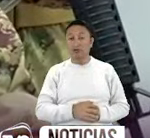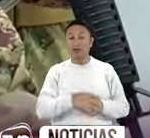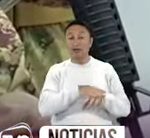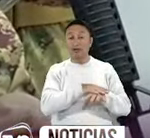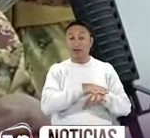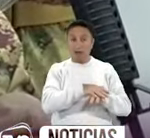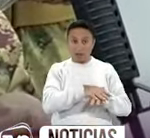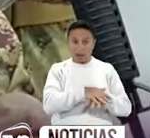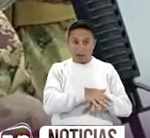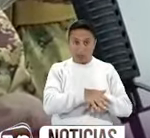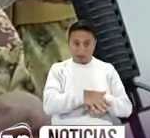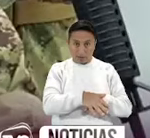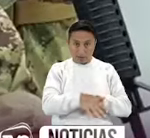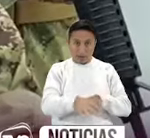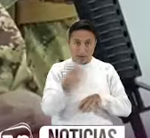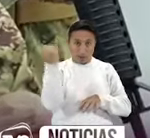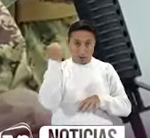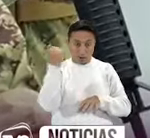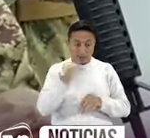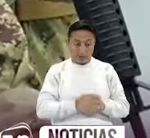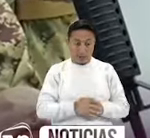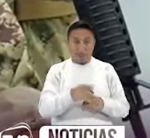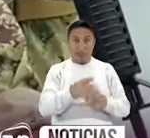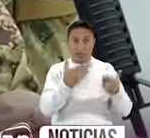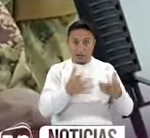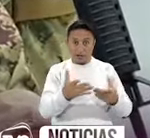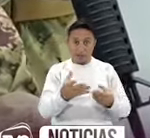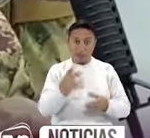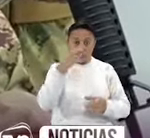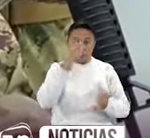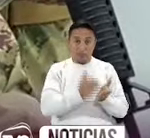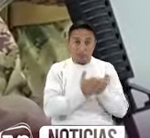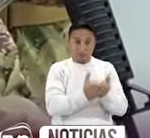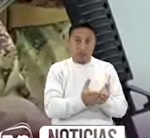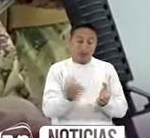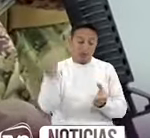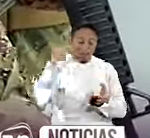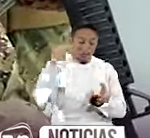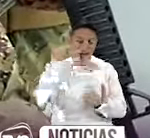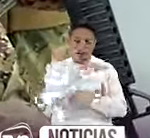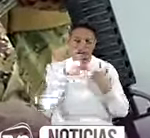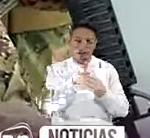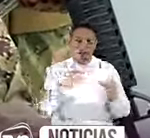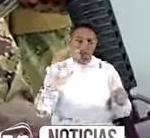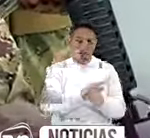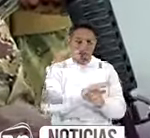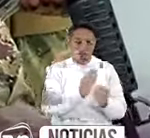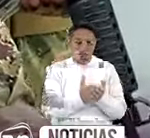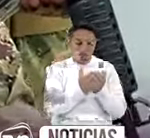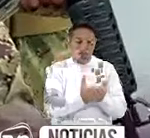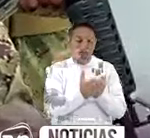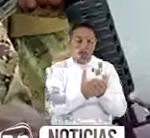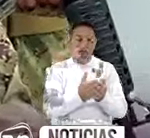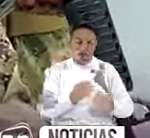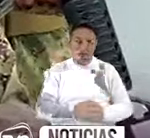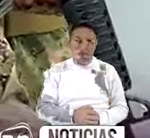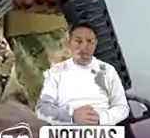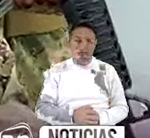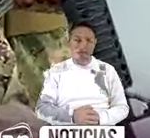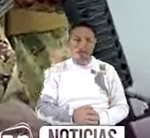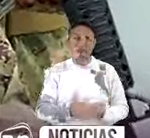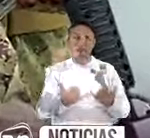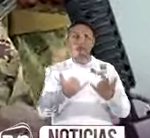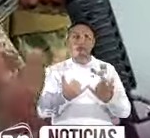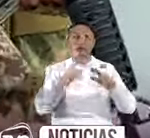la embarcación lista, ya estaba cargada con todo el material. pero porque estaba en marea baja, se estaba esperando que la